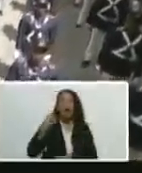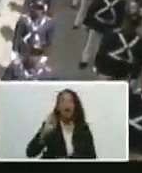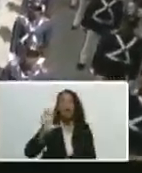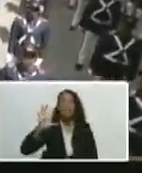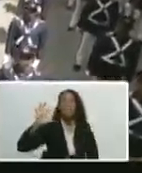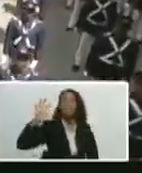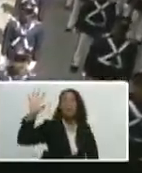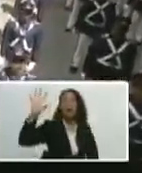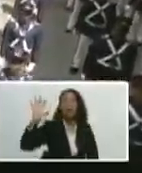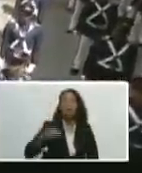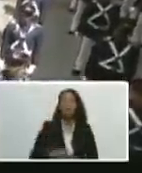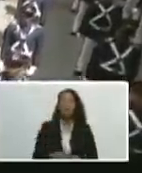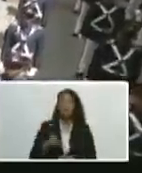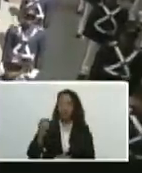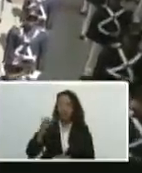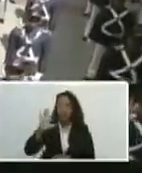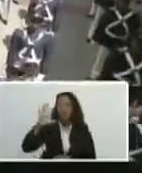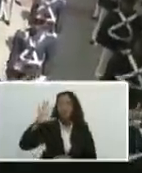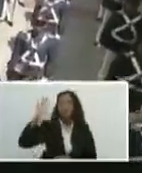Revolución Bolivariana.